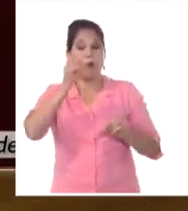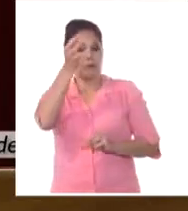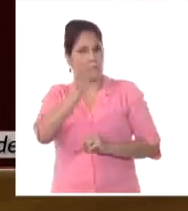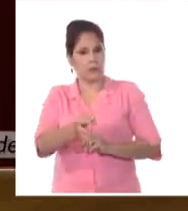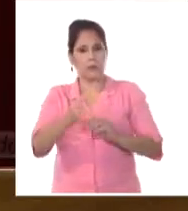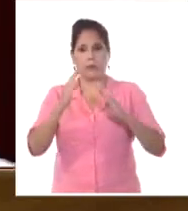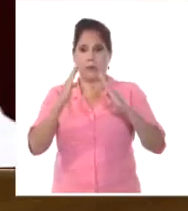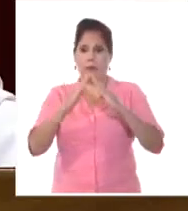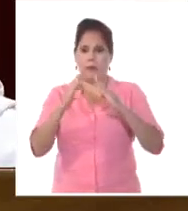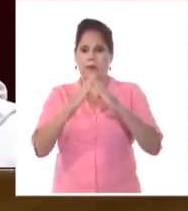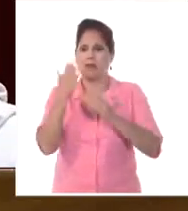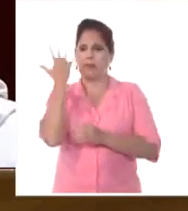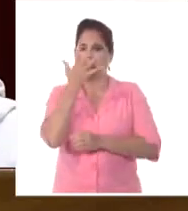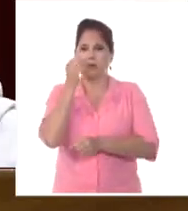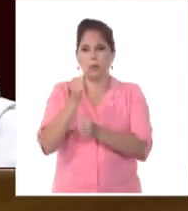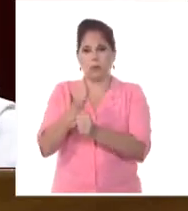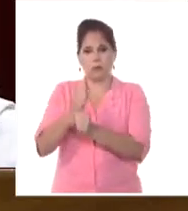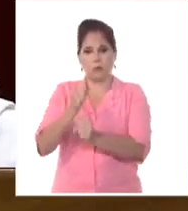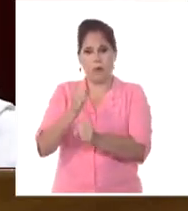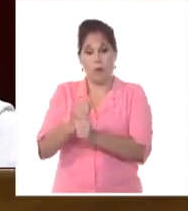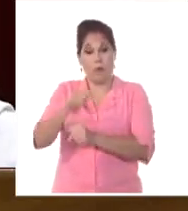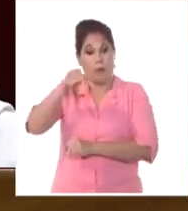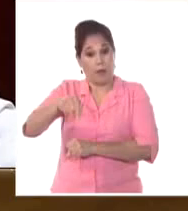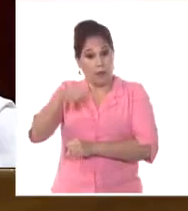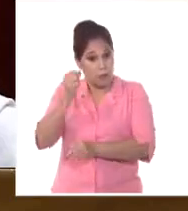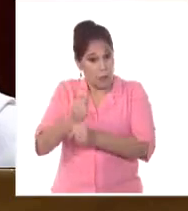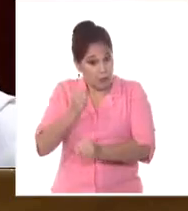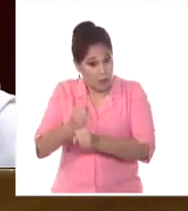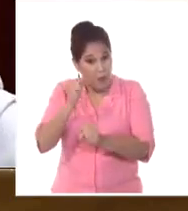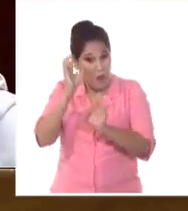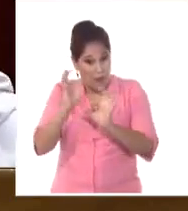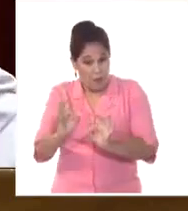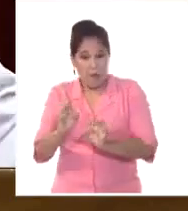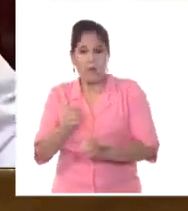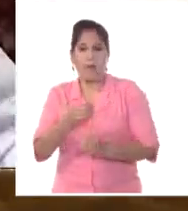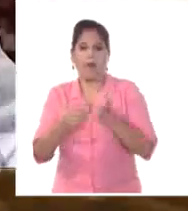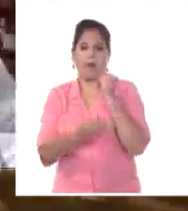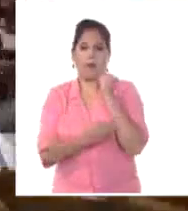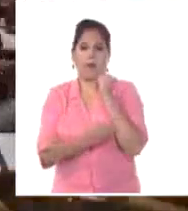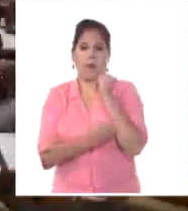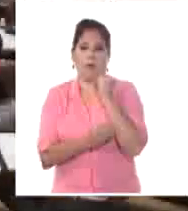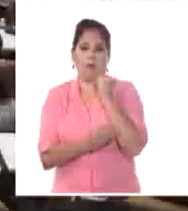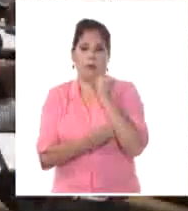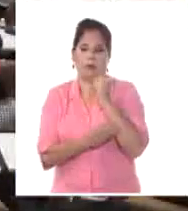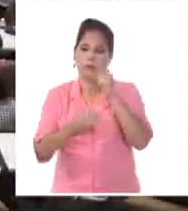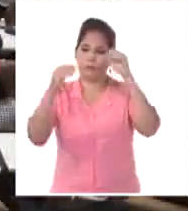de los trabajadores, porque en Cuba los trabajadores están en el poder.